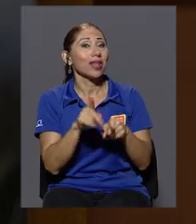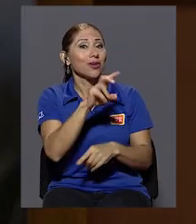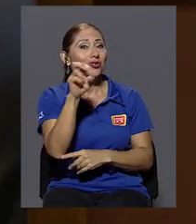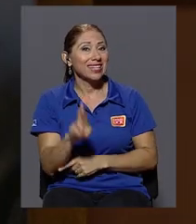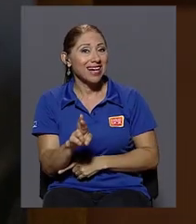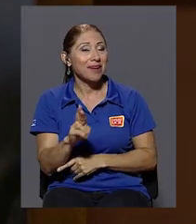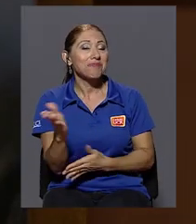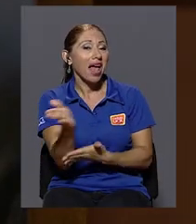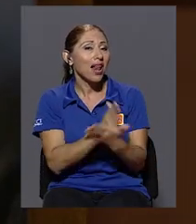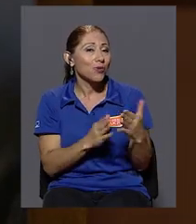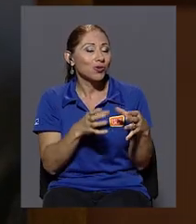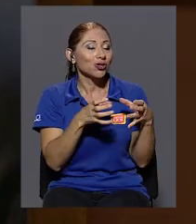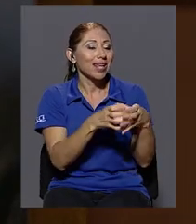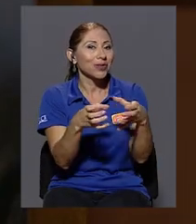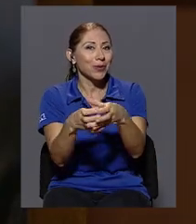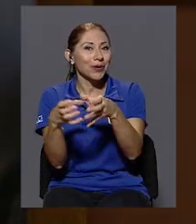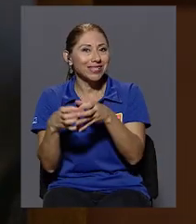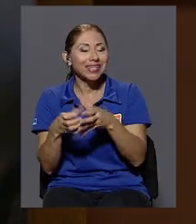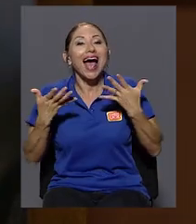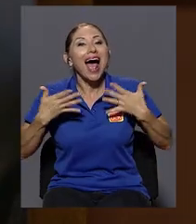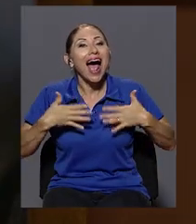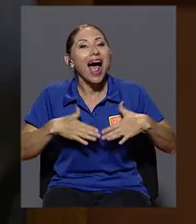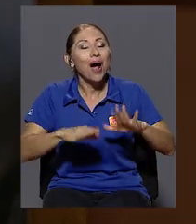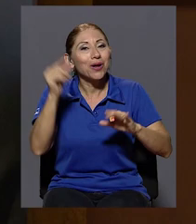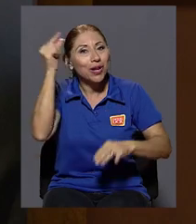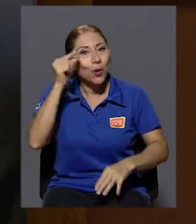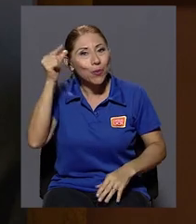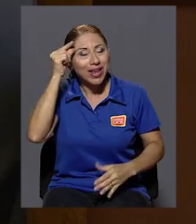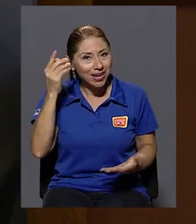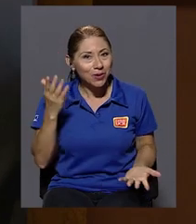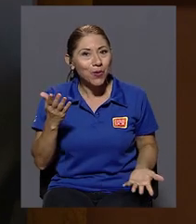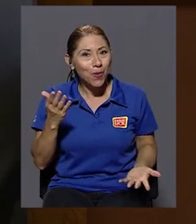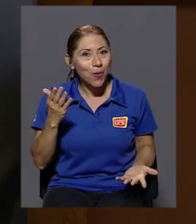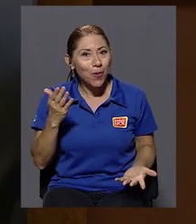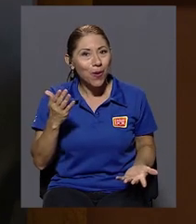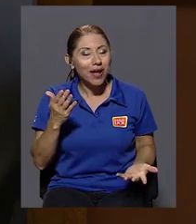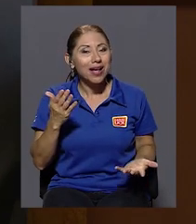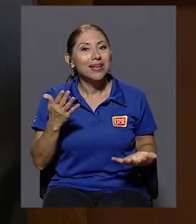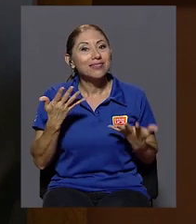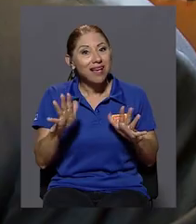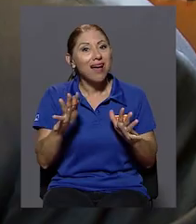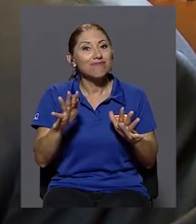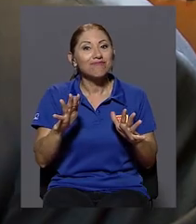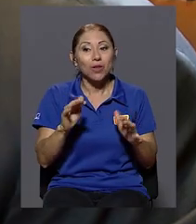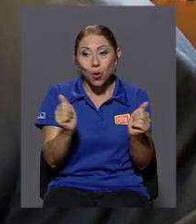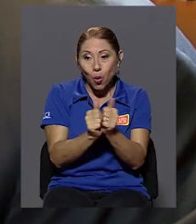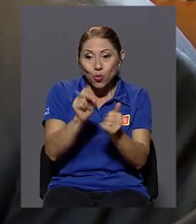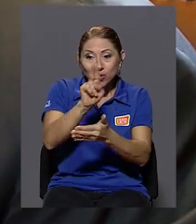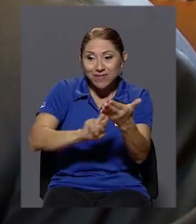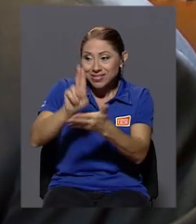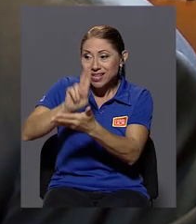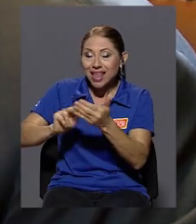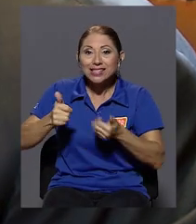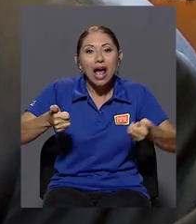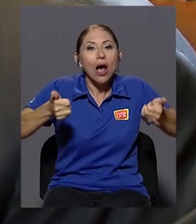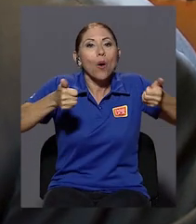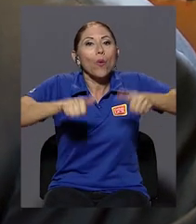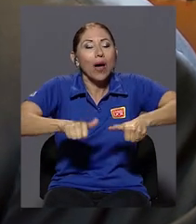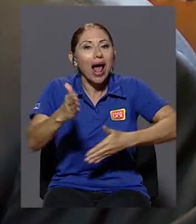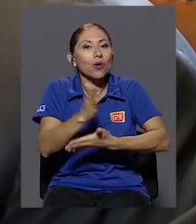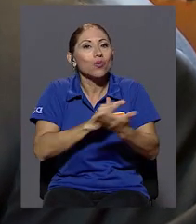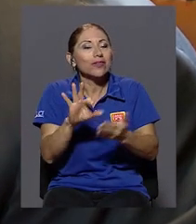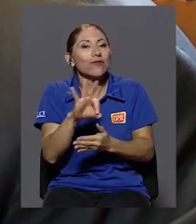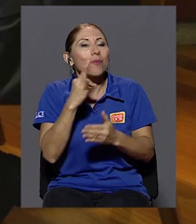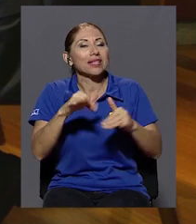Costa Rica de parte de algunos sectores, aunque el gobierno ha acordado con las universidades algunas fórmulas de